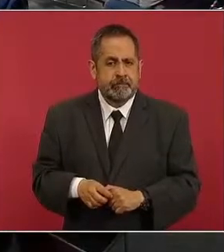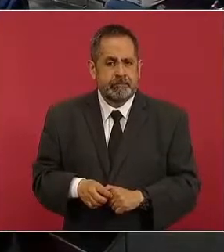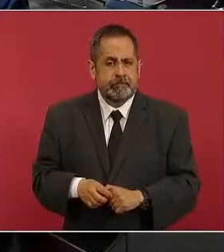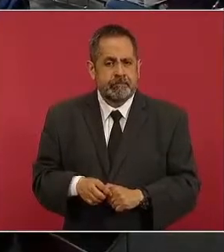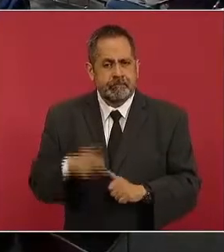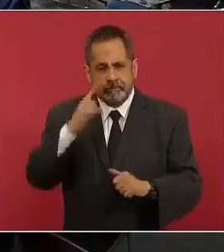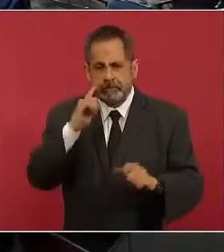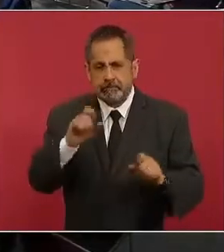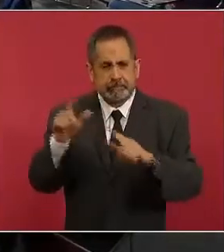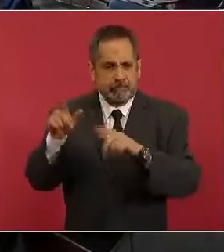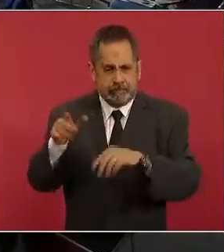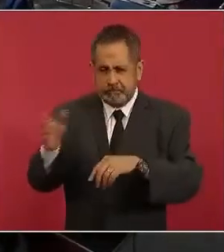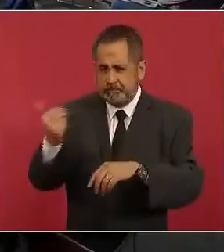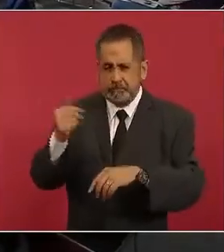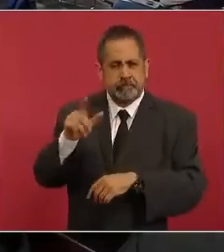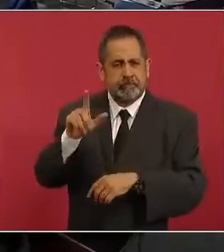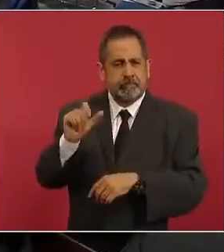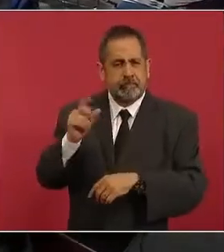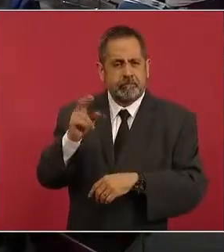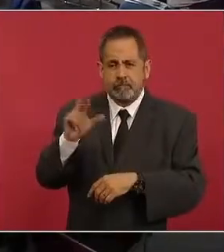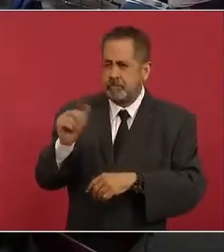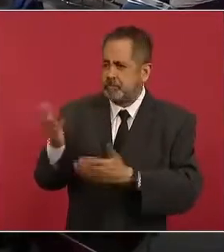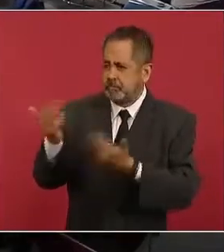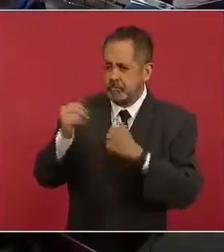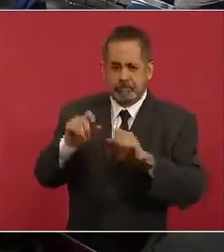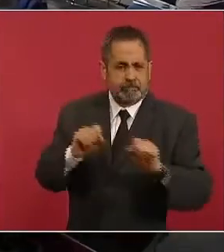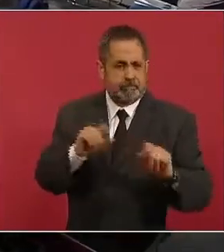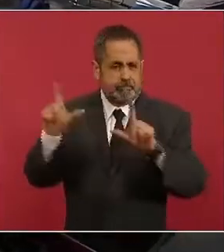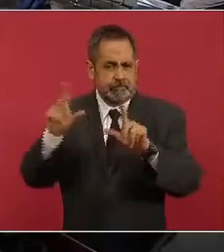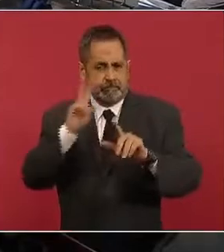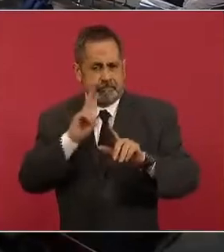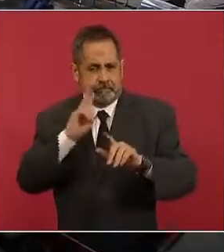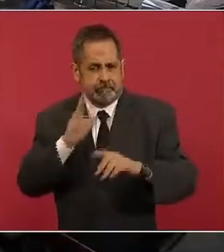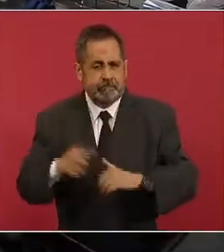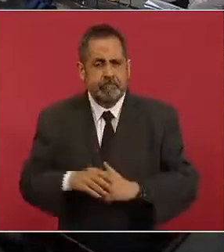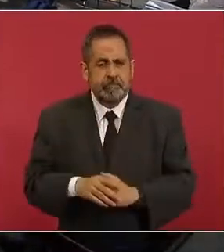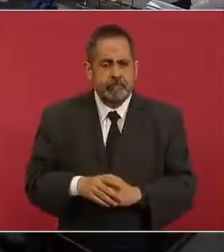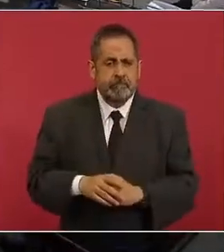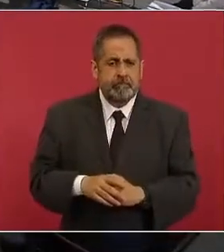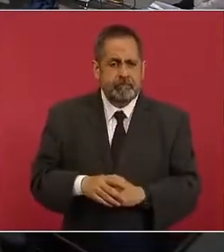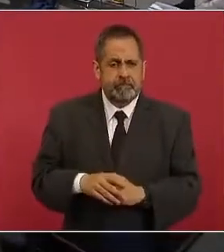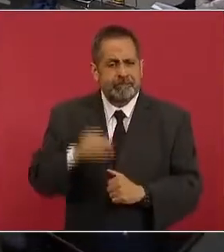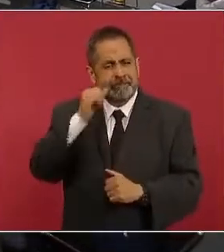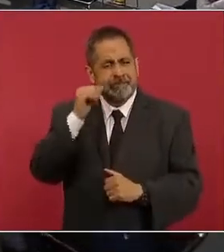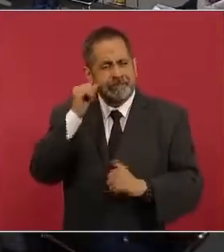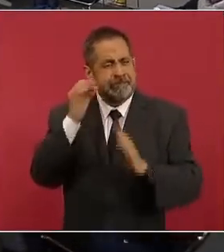Laura, el documento. Sí, los puntos.